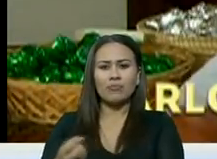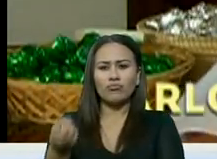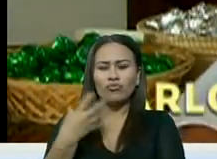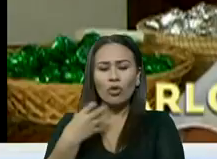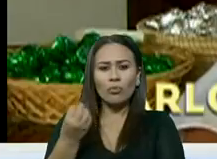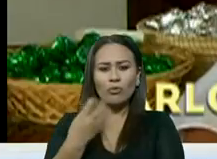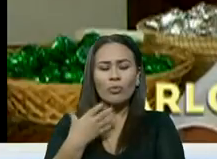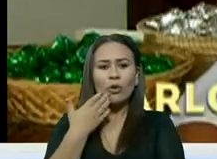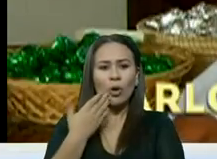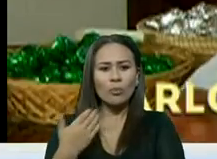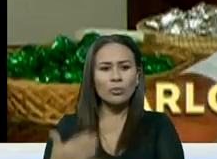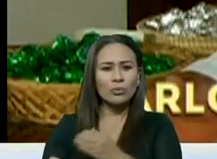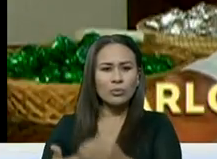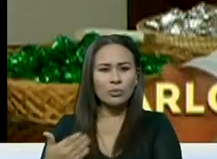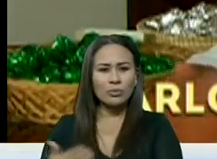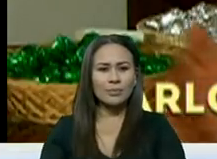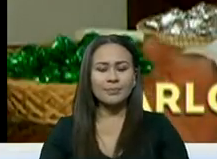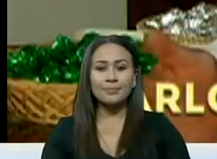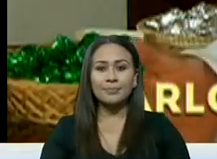tiene